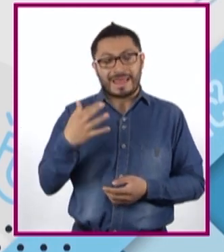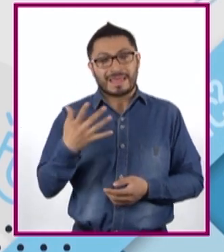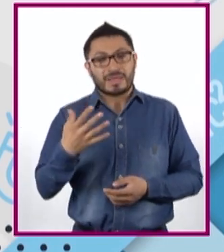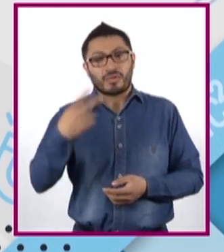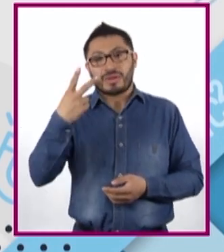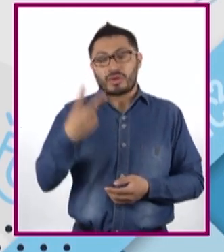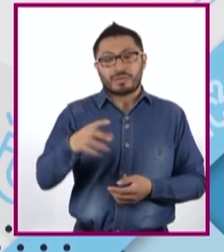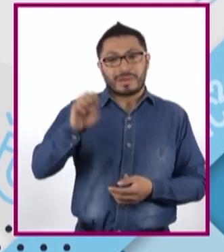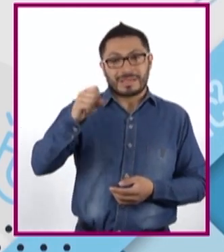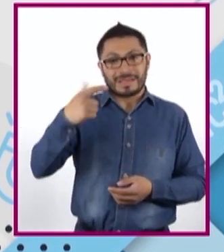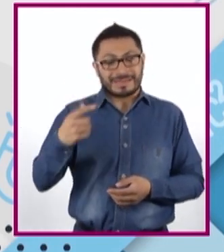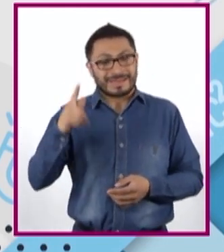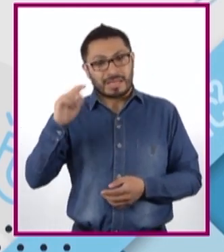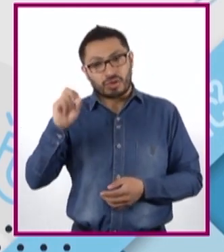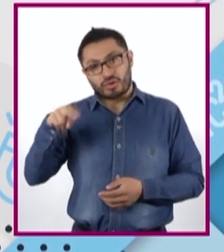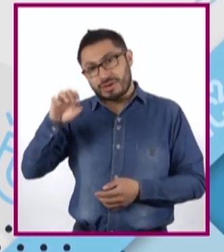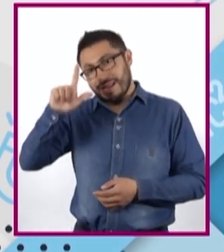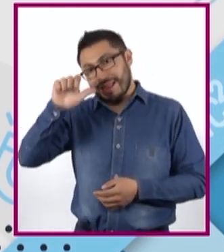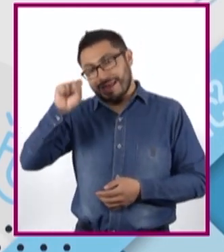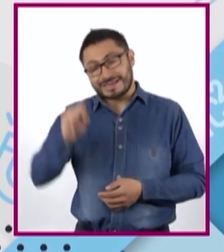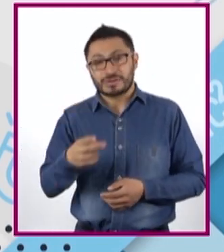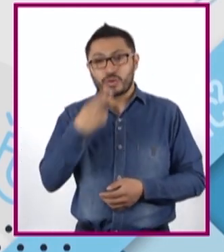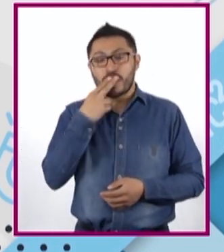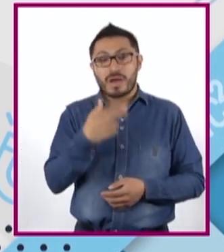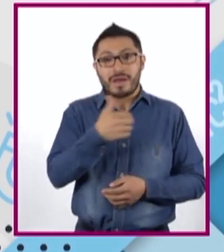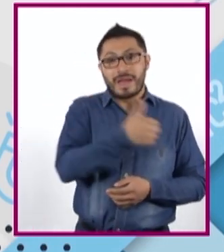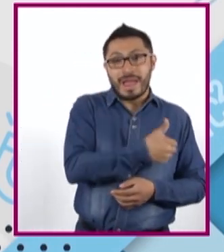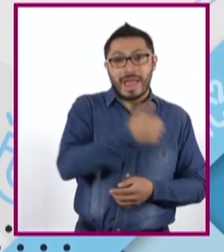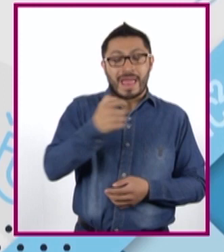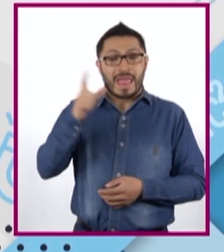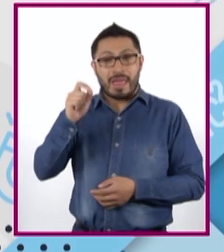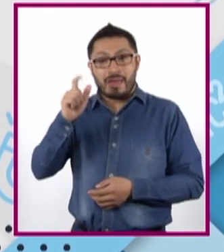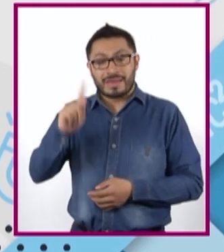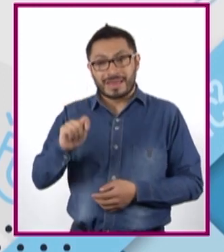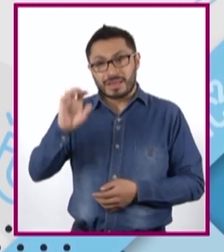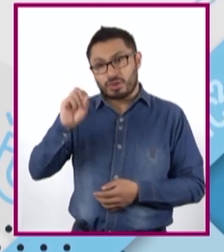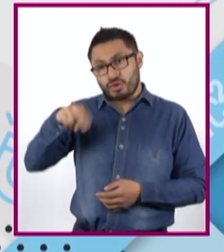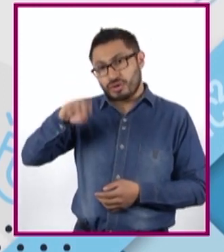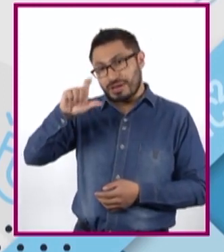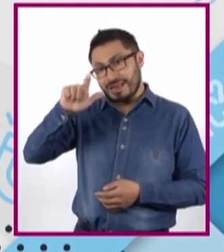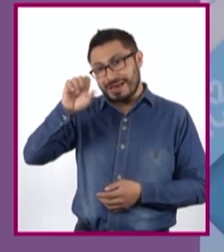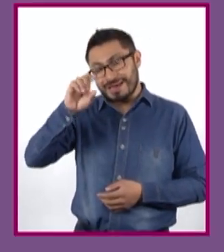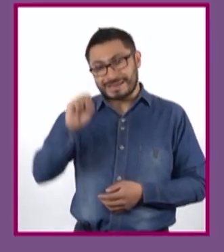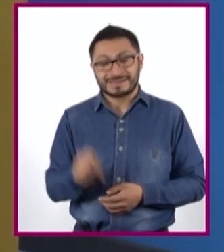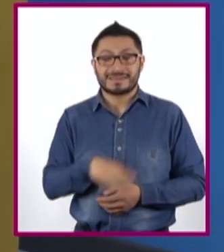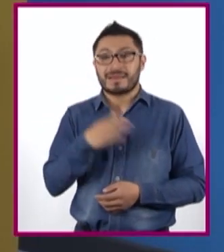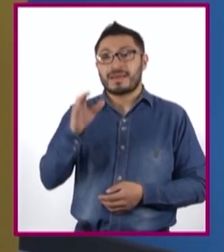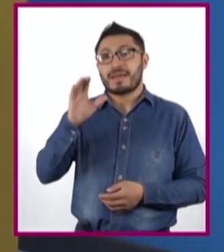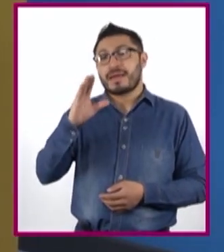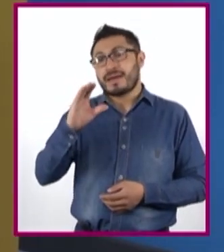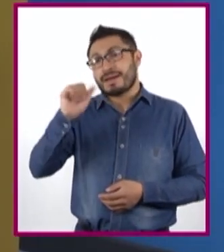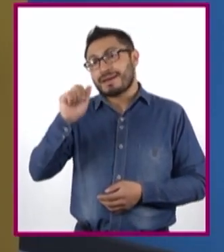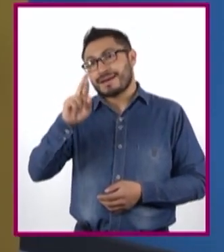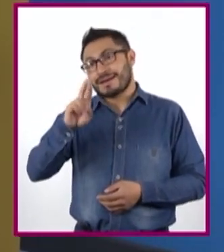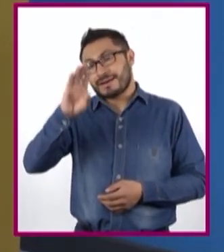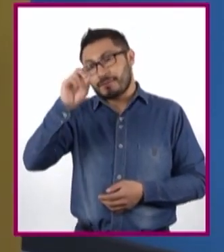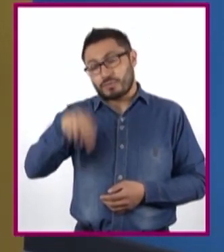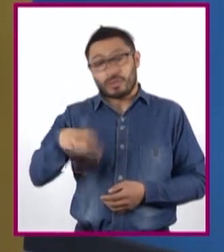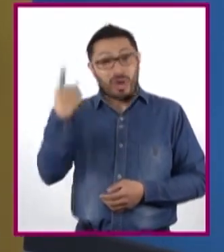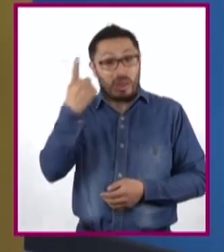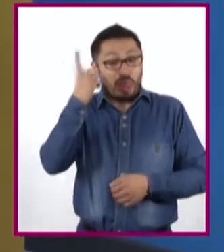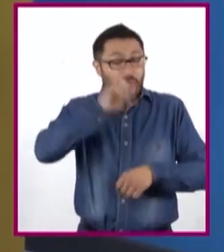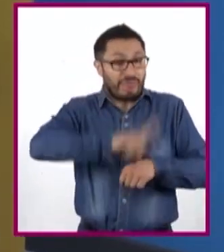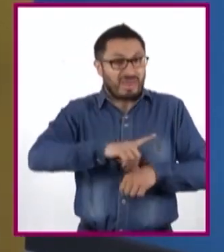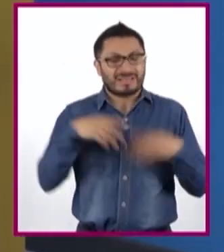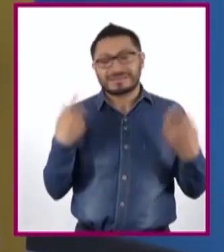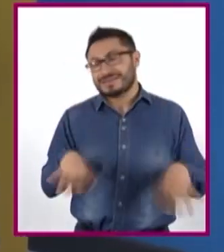52,067 toneladas, utilizaba 620 toneladas de carbón por día. Me queda claro que